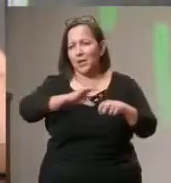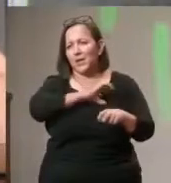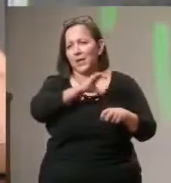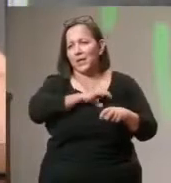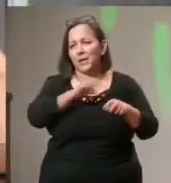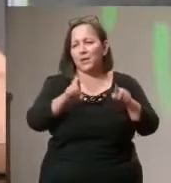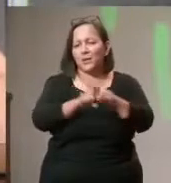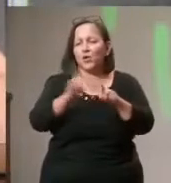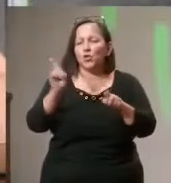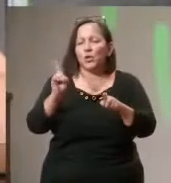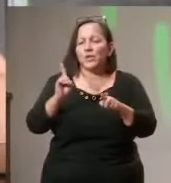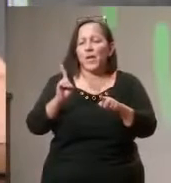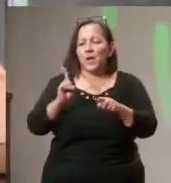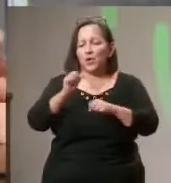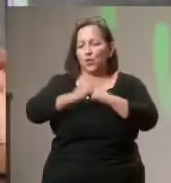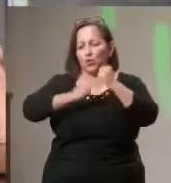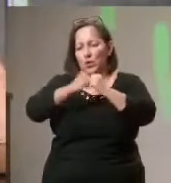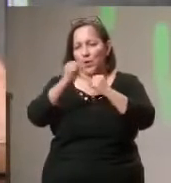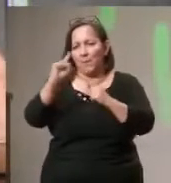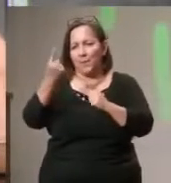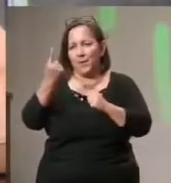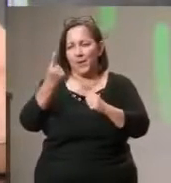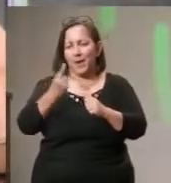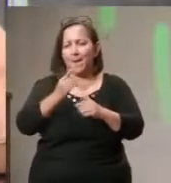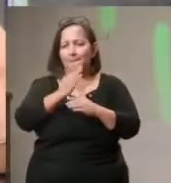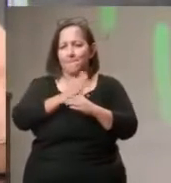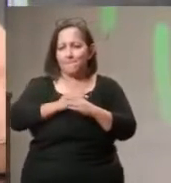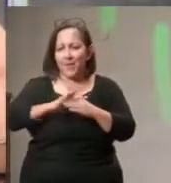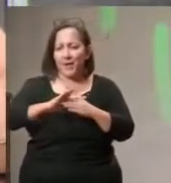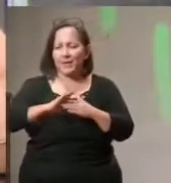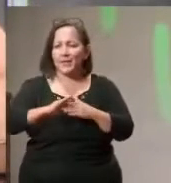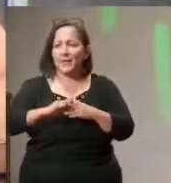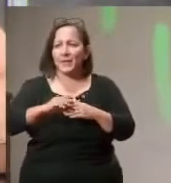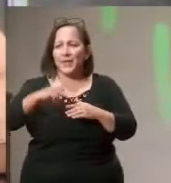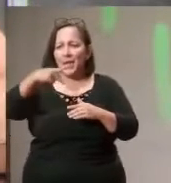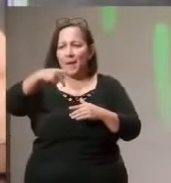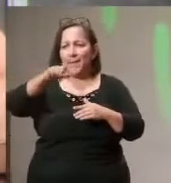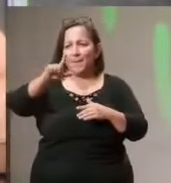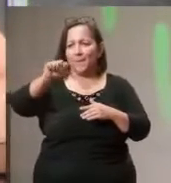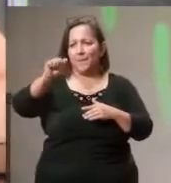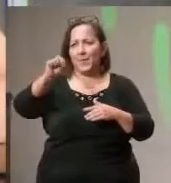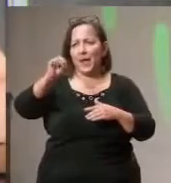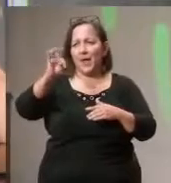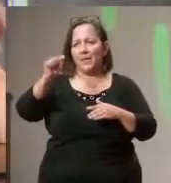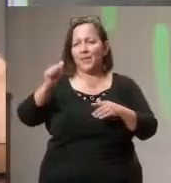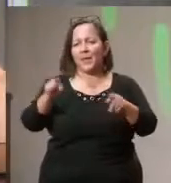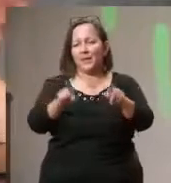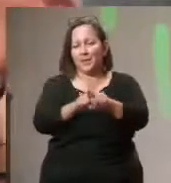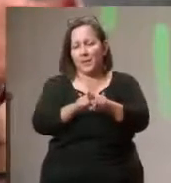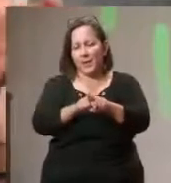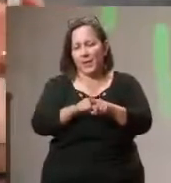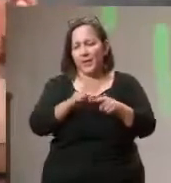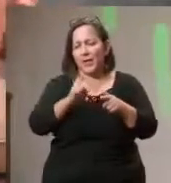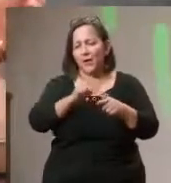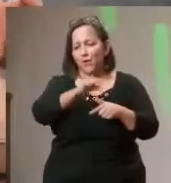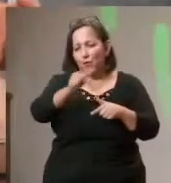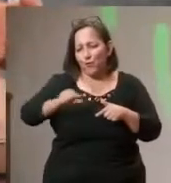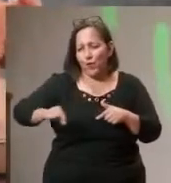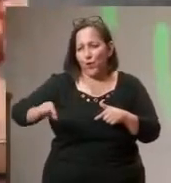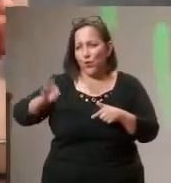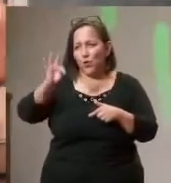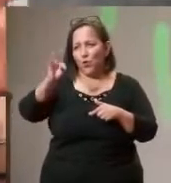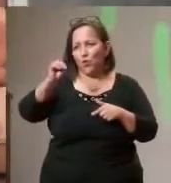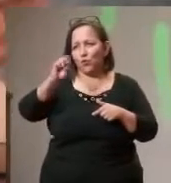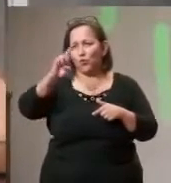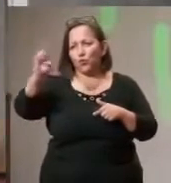está construida la primera etapa de la planta, el río Torres, desde 1990. Entonces tenemos panoramas de cómo está